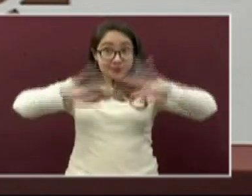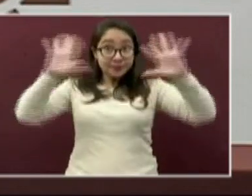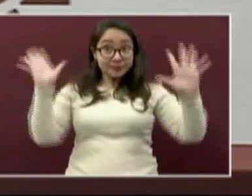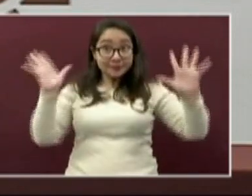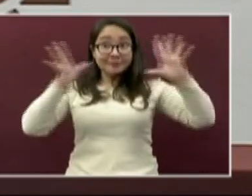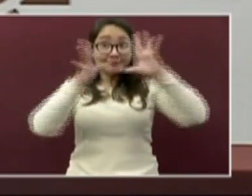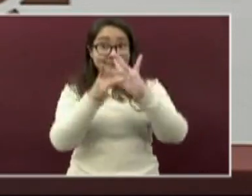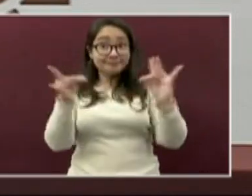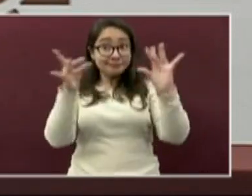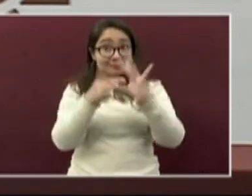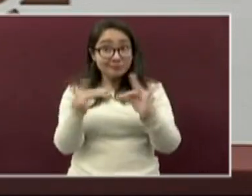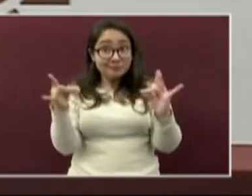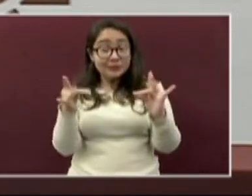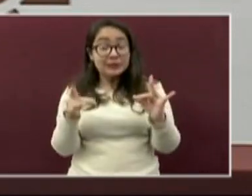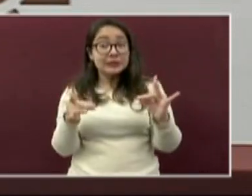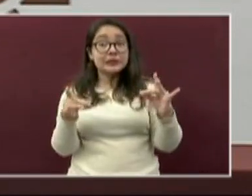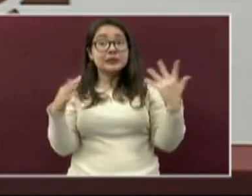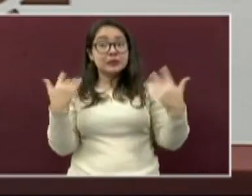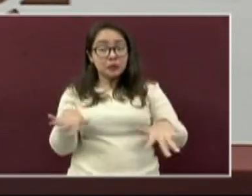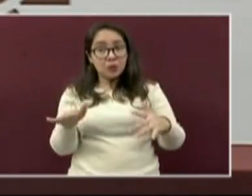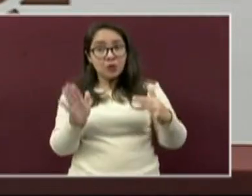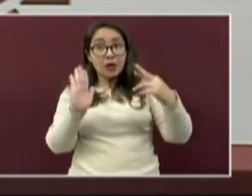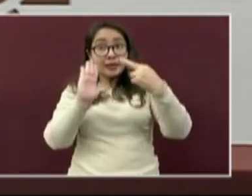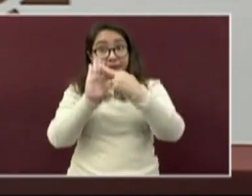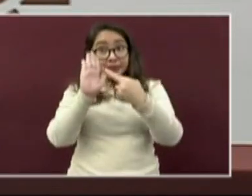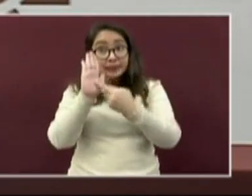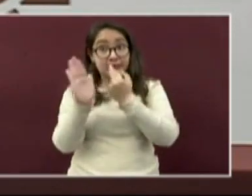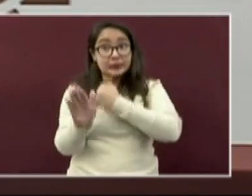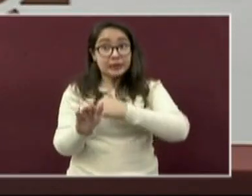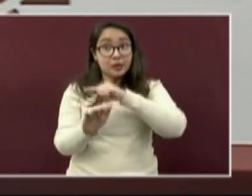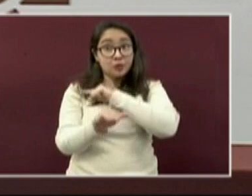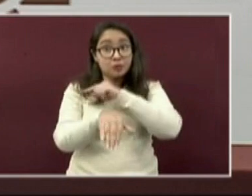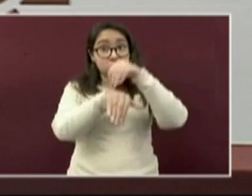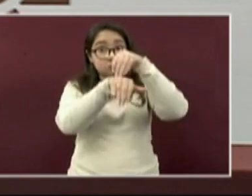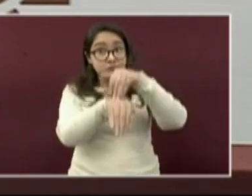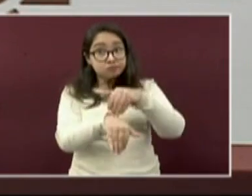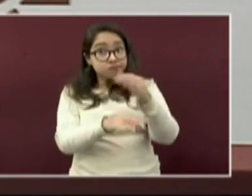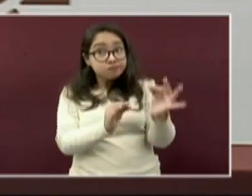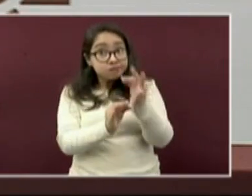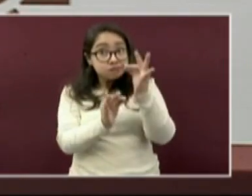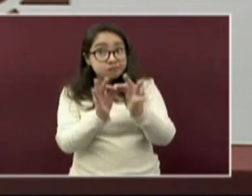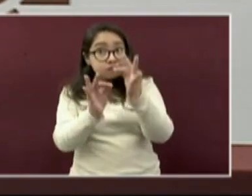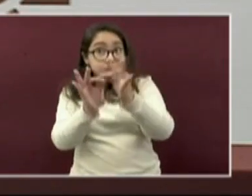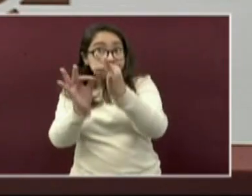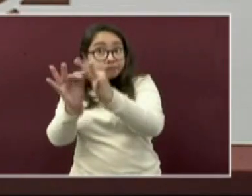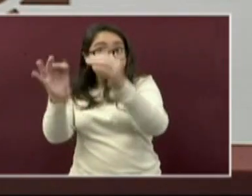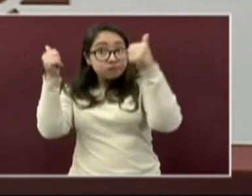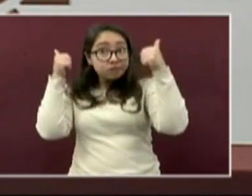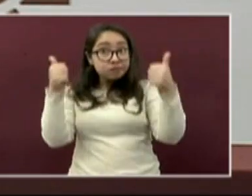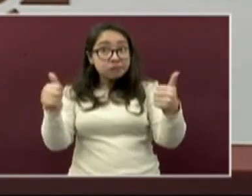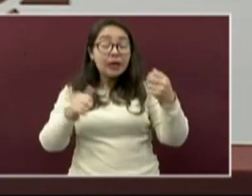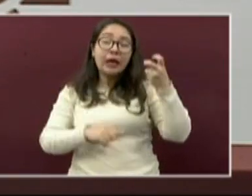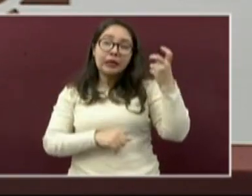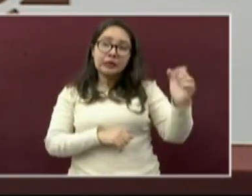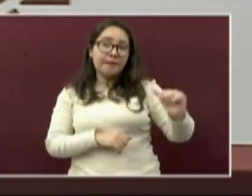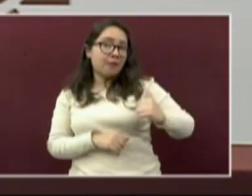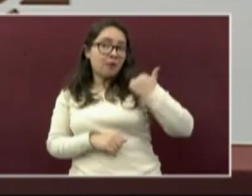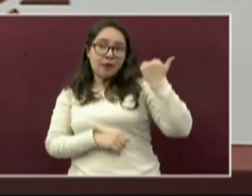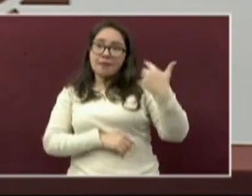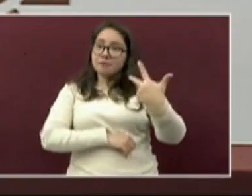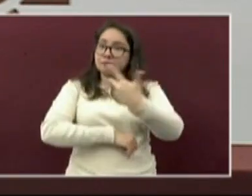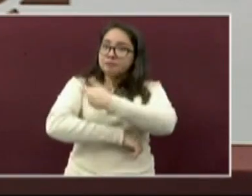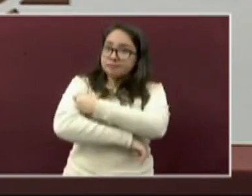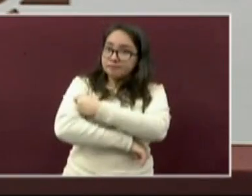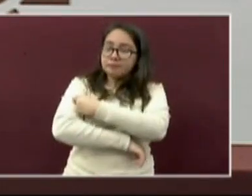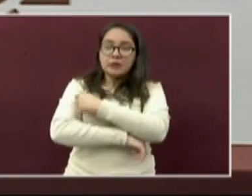gracias a las medidas de protección sanitarias y por supuesto a la vacunación que tanto pero tanto hemos promovido